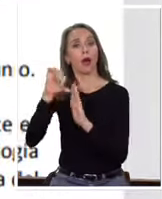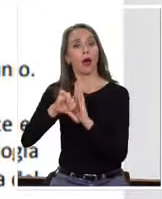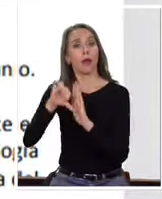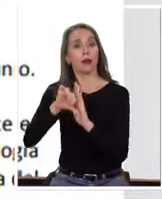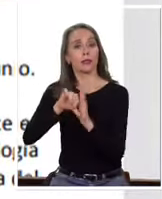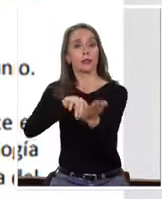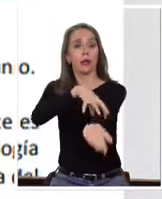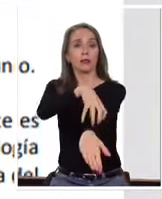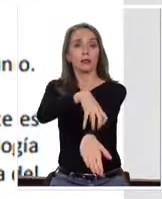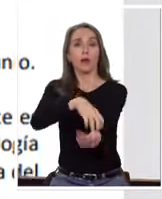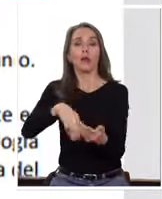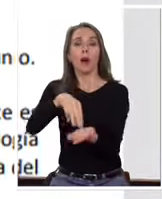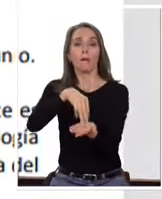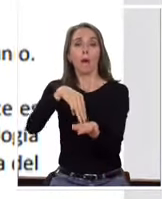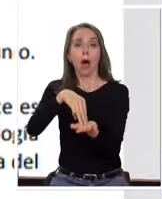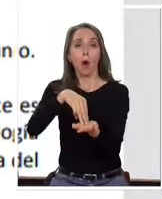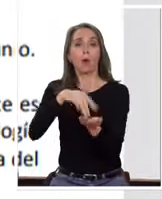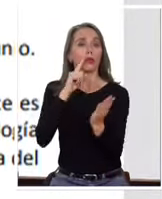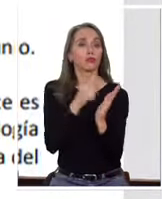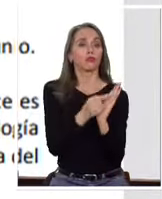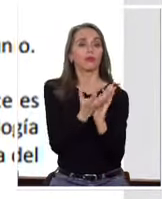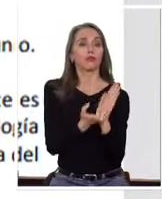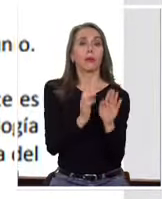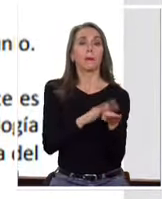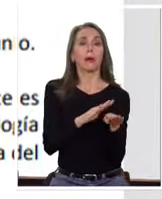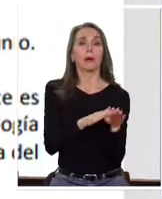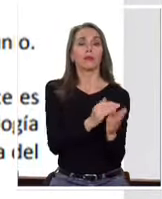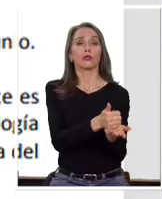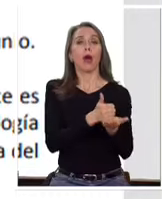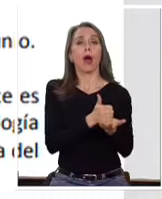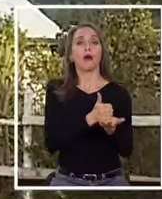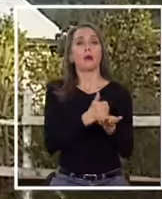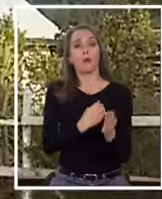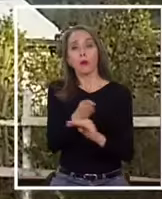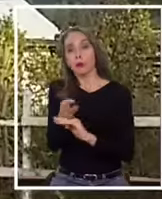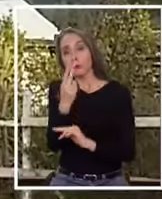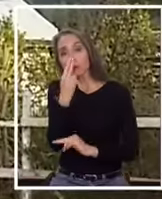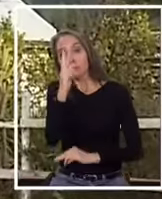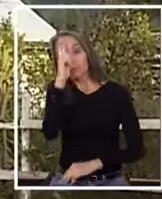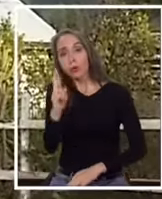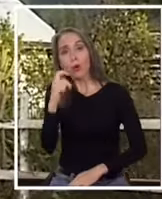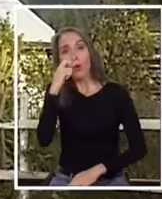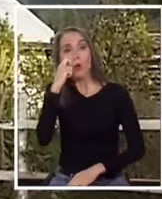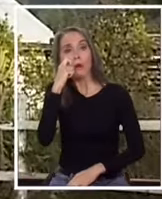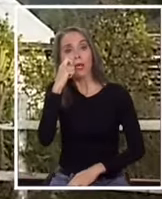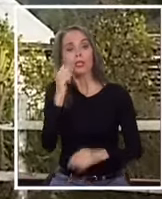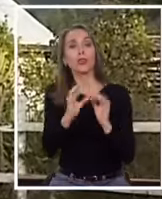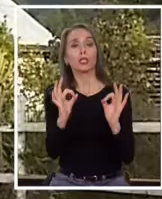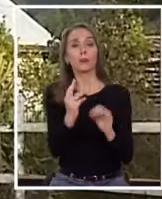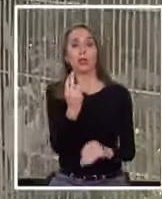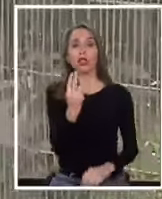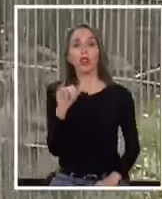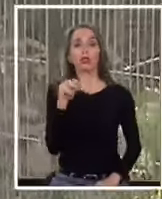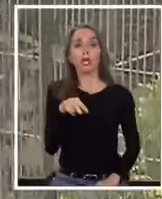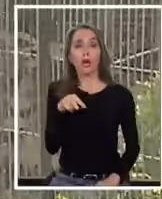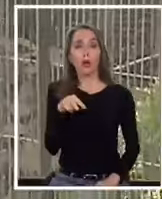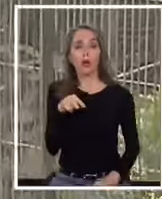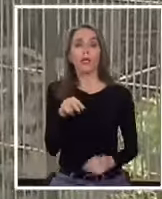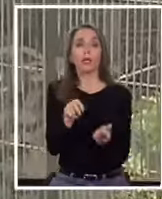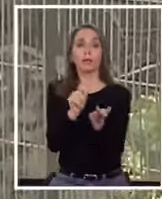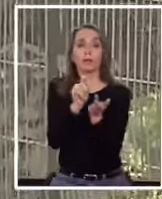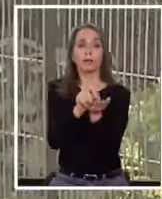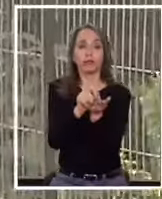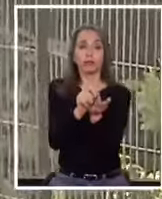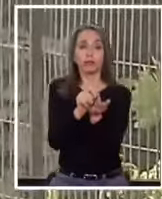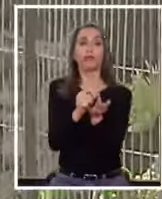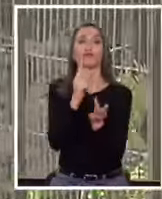en la región del Maule por contar con un permiso humanitario y excepcional. El 12 de junio se le realizó un test de antígeno